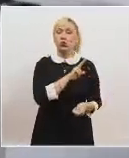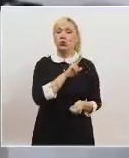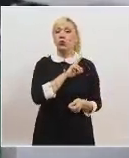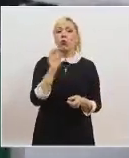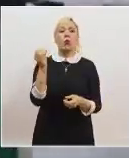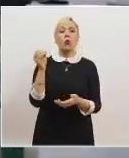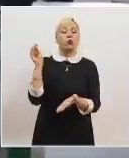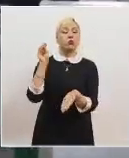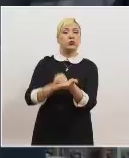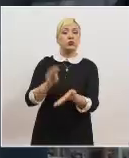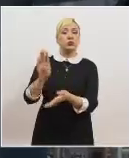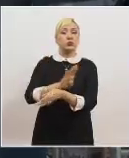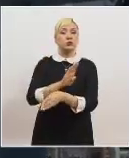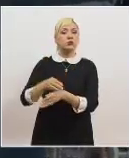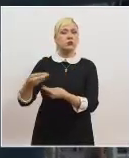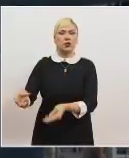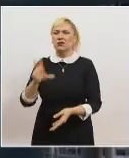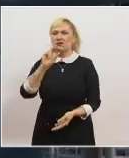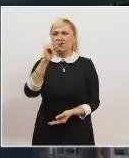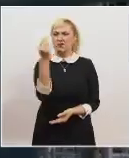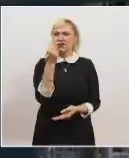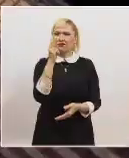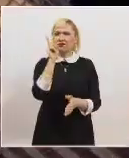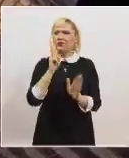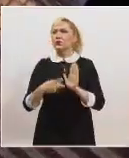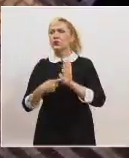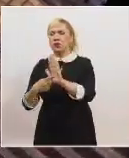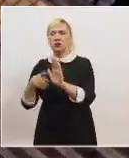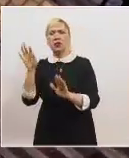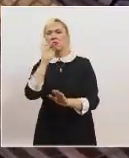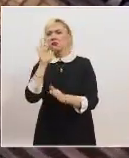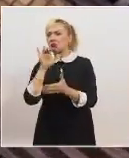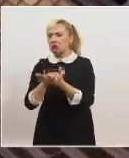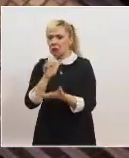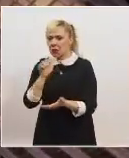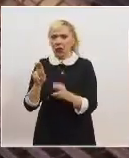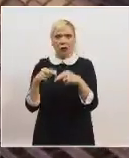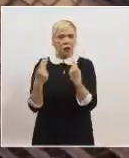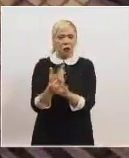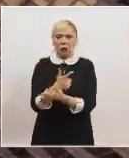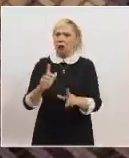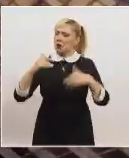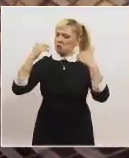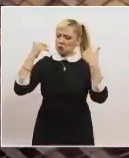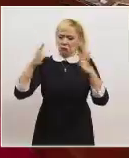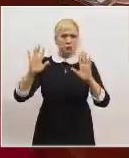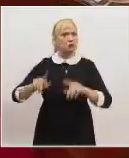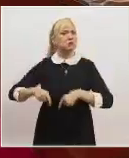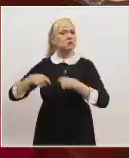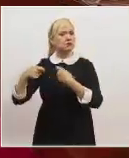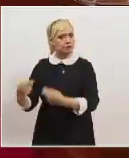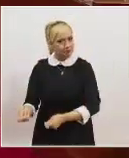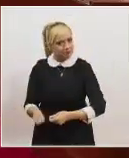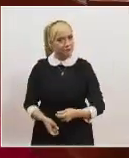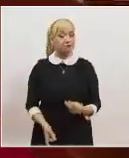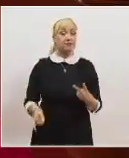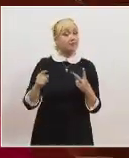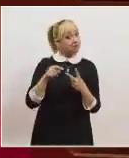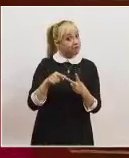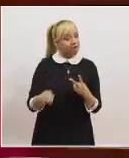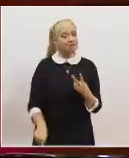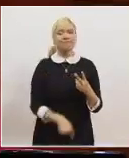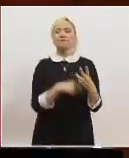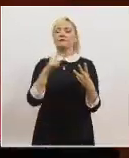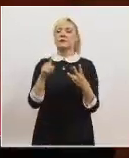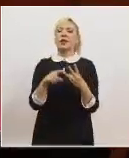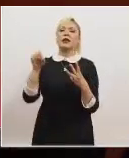sin necesidad de demostrar que dependía económicamente de su esposa. En otro asunto, la segunda sala resolvió que un sindicato